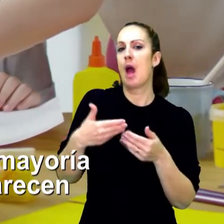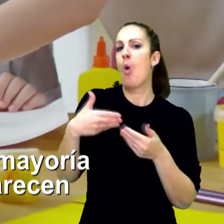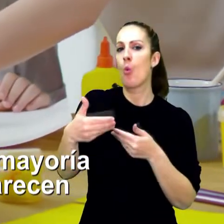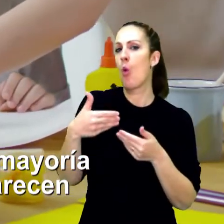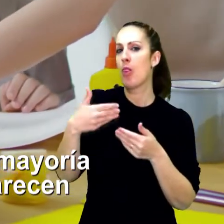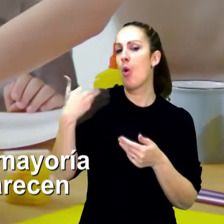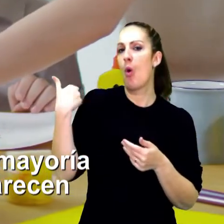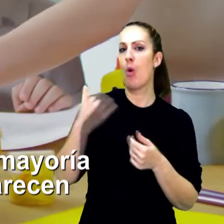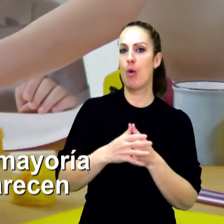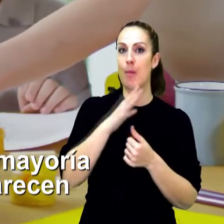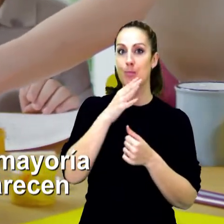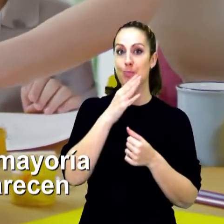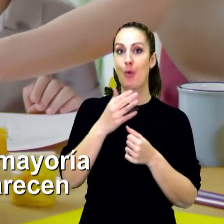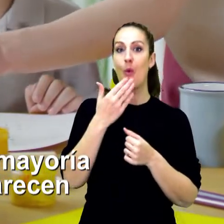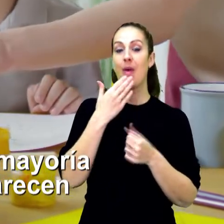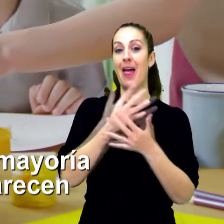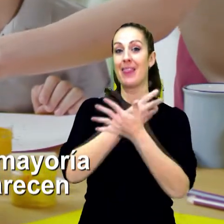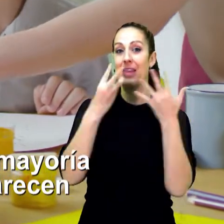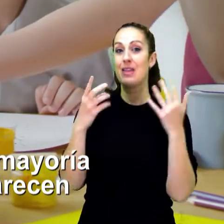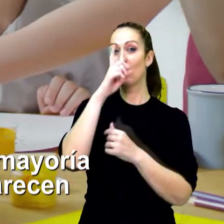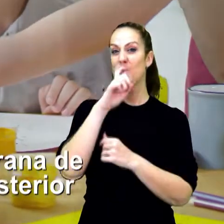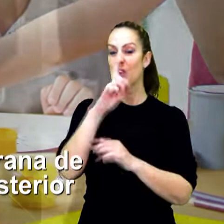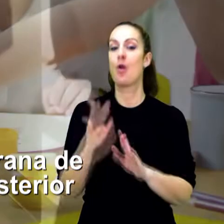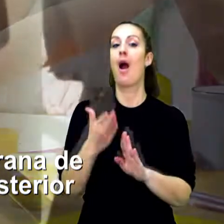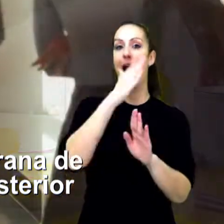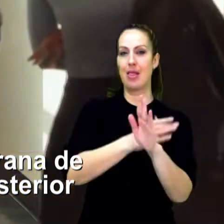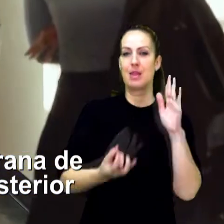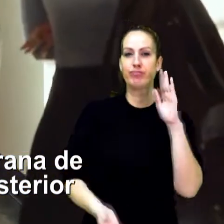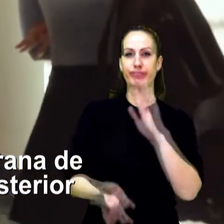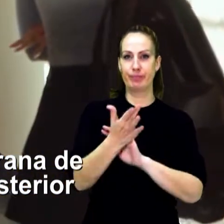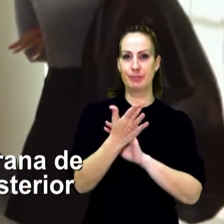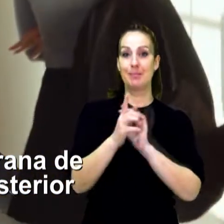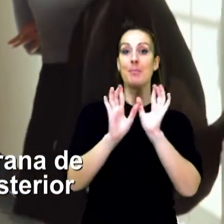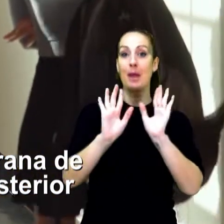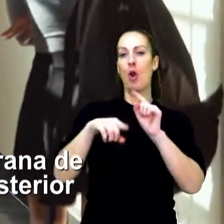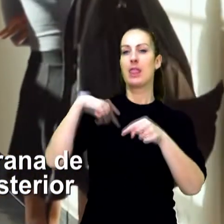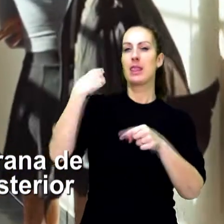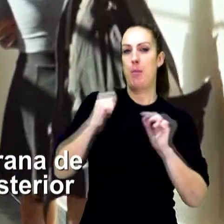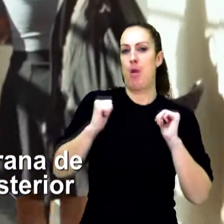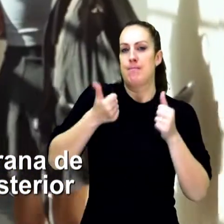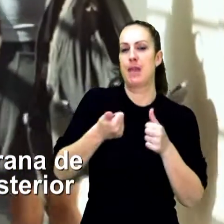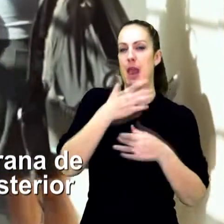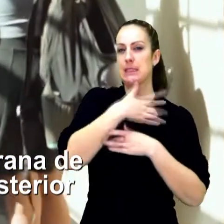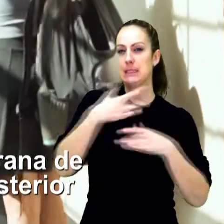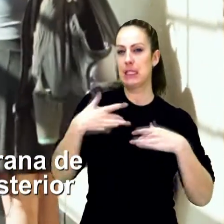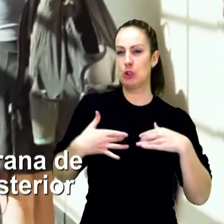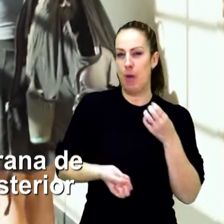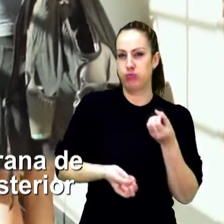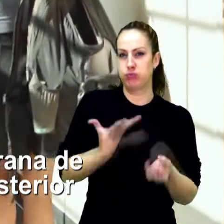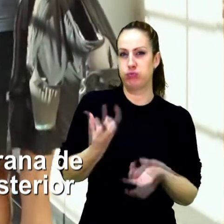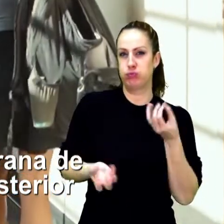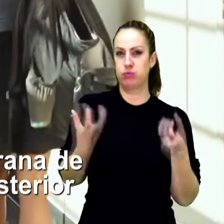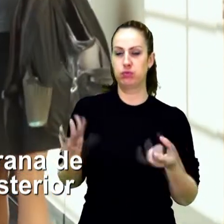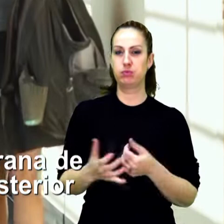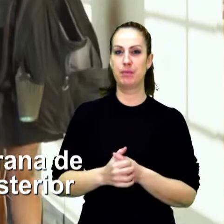de la mayoría de edad, aunque los síntomas claros aparecen pasado un tiempo. La identificación temprana